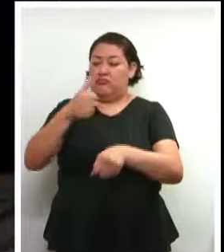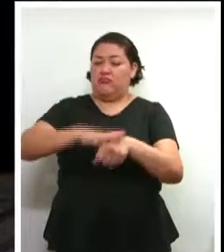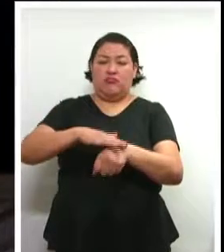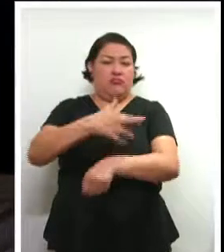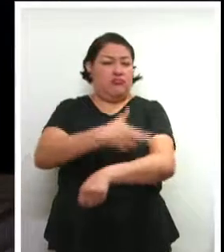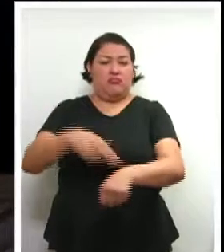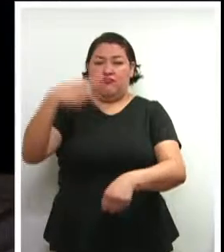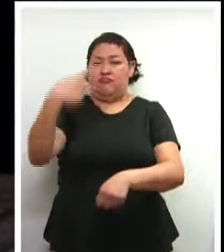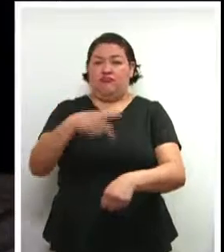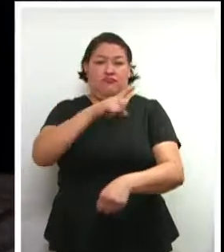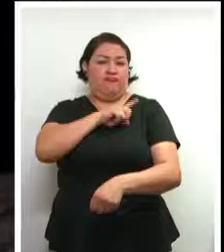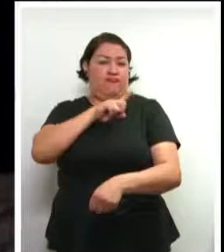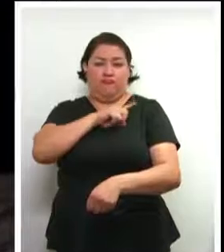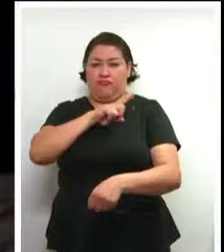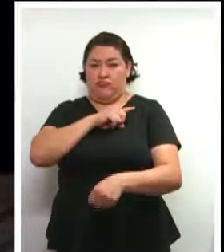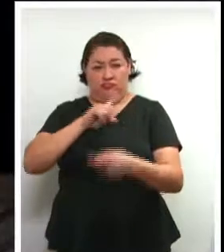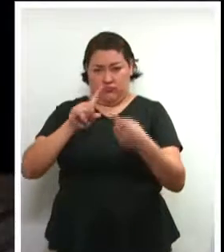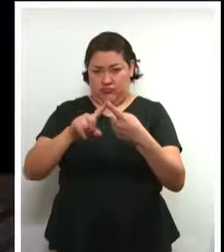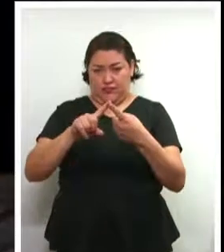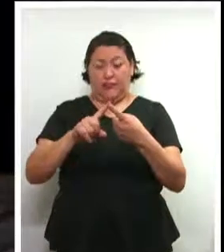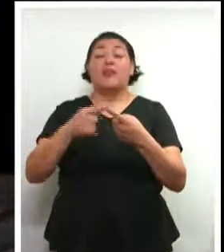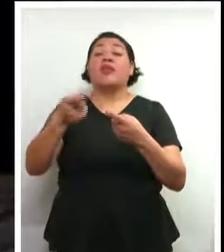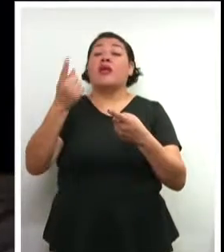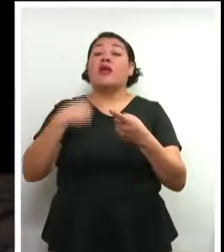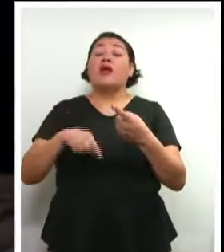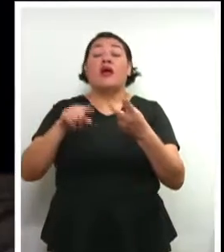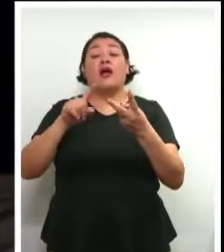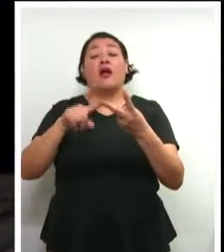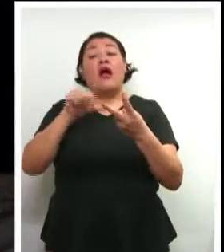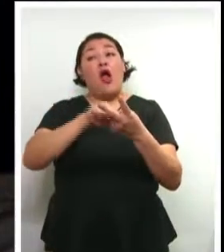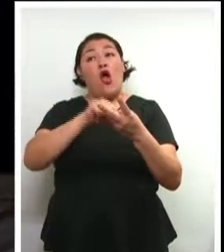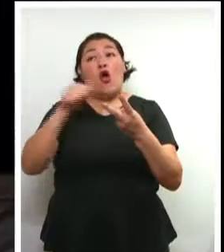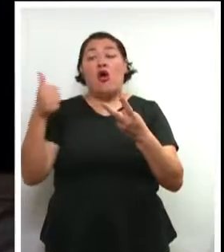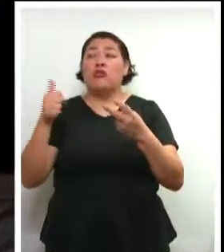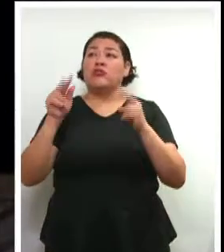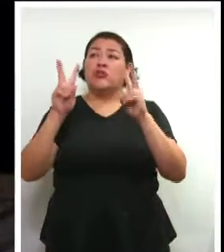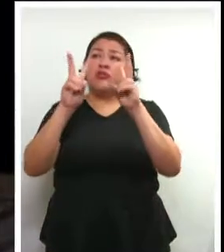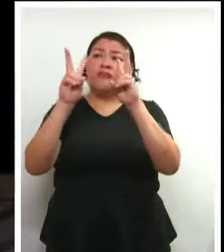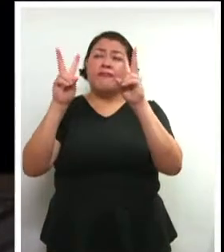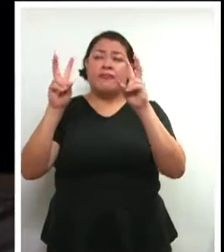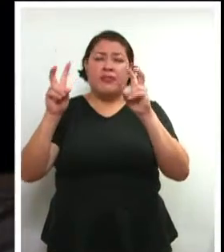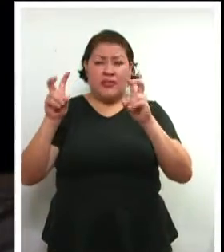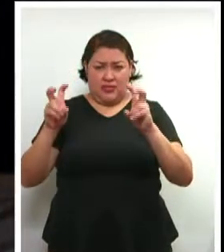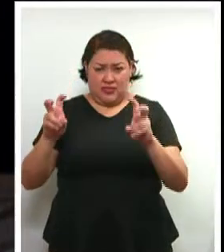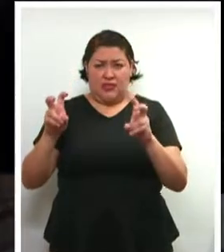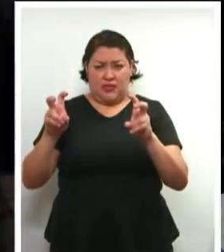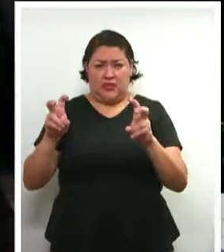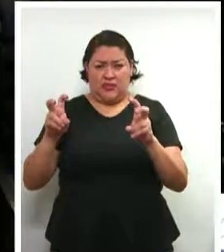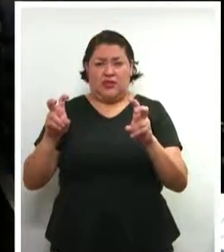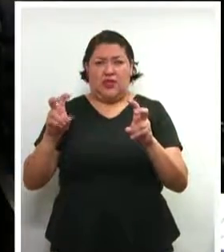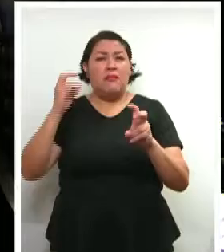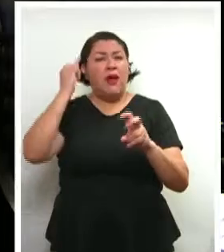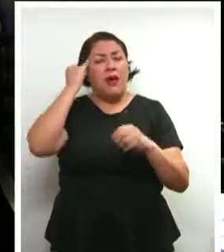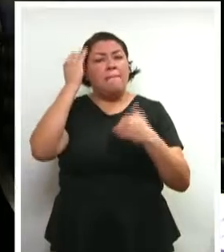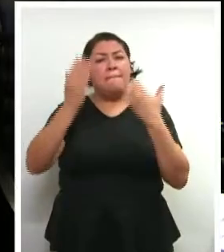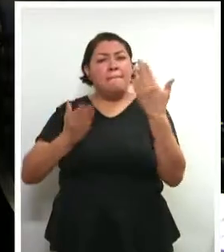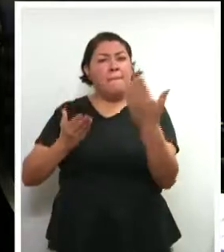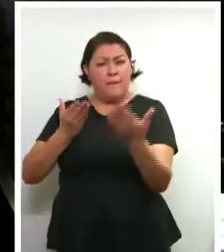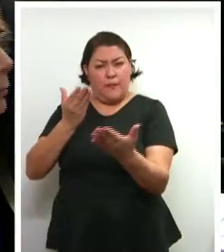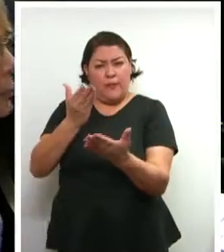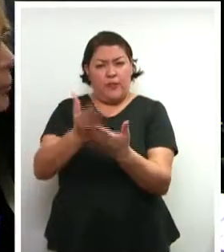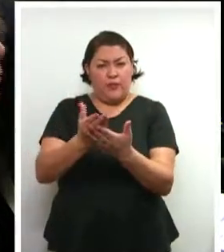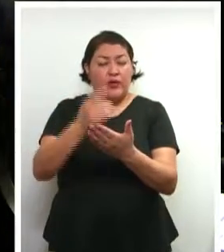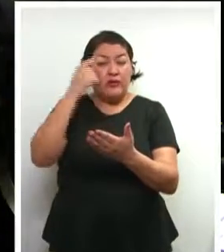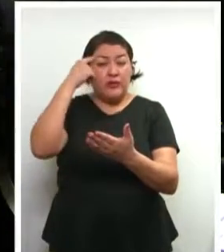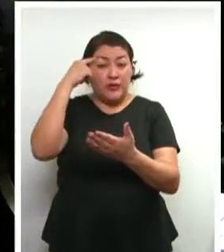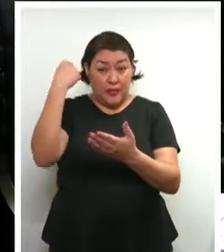ciudad. Otro punto tiene que ver con el tema fundamental de hacer una propuesta para que en el presupuesto